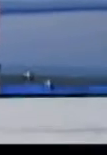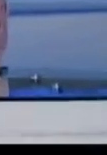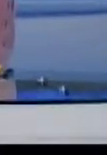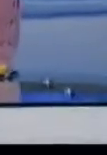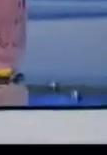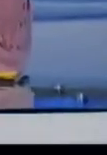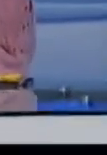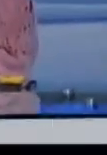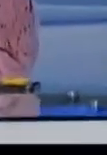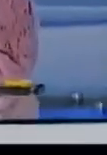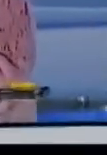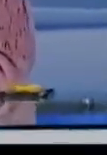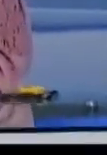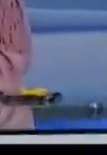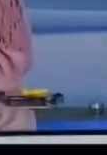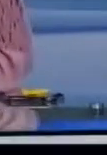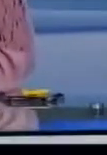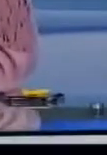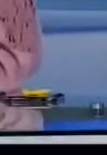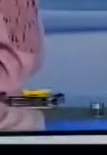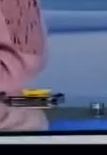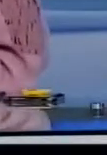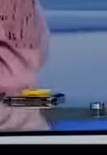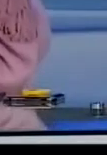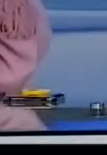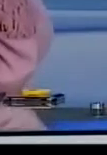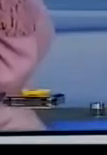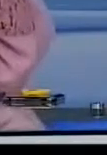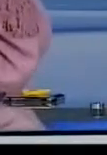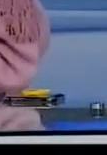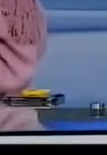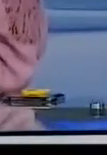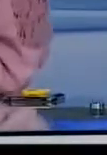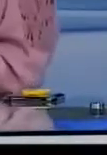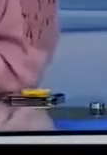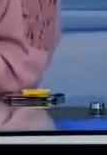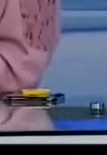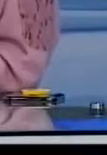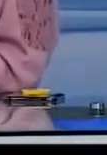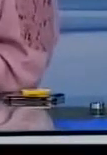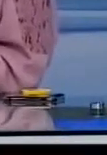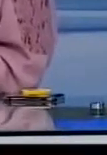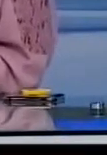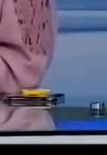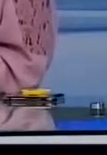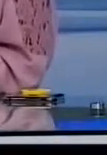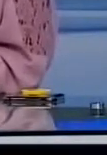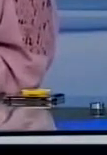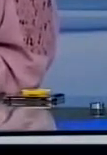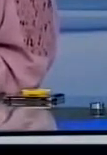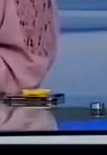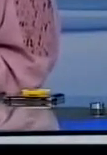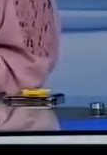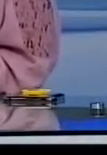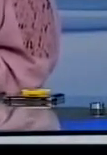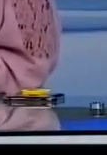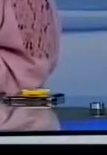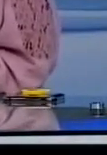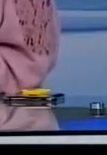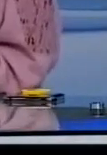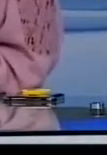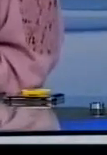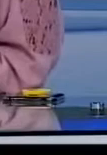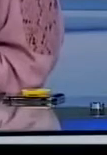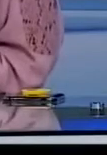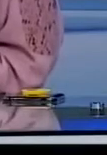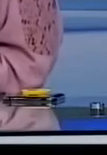Gracias Maggie y gracias a Kobe Sachs por esta pues momentos musicales en este espacio, en este 10 informativo del día